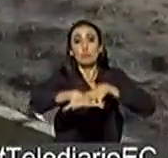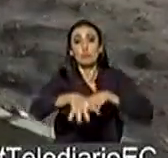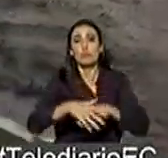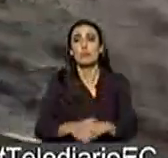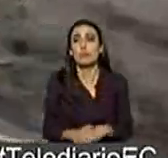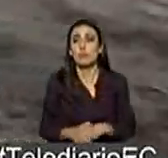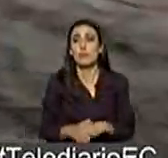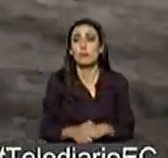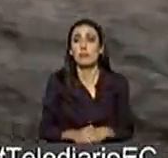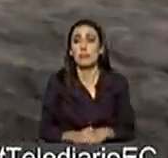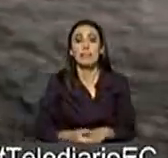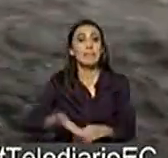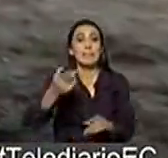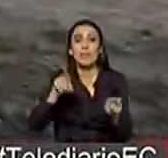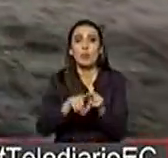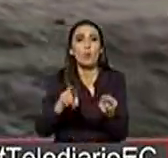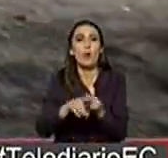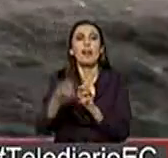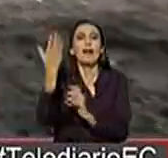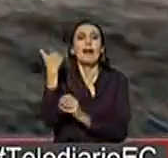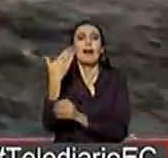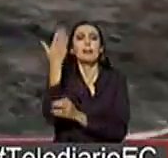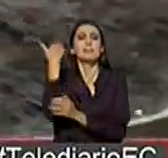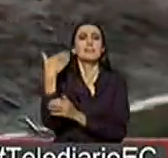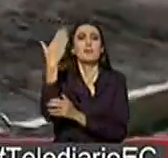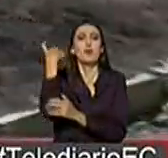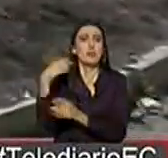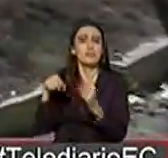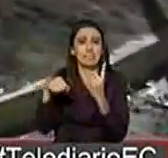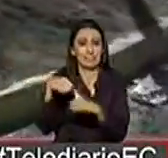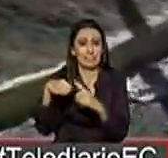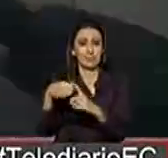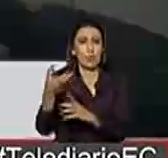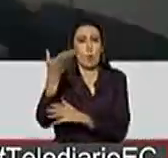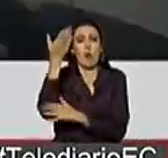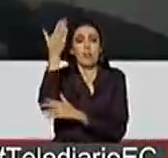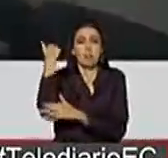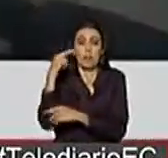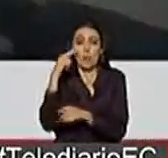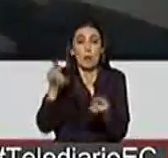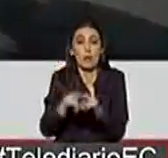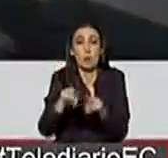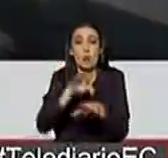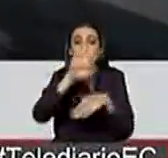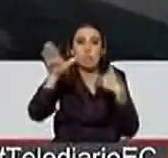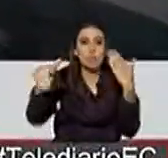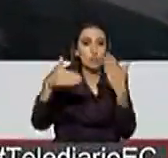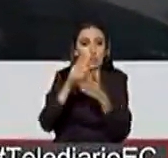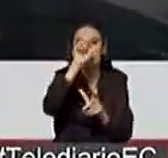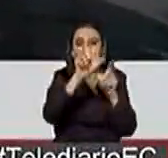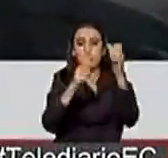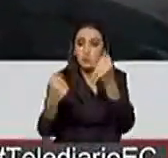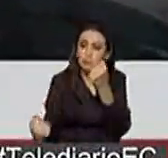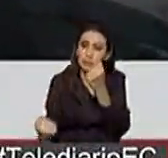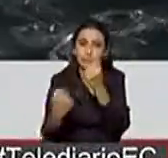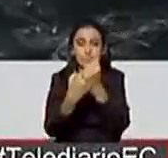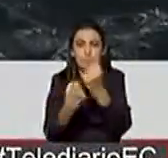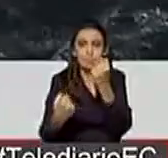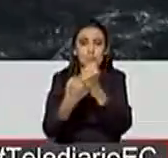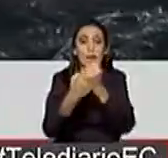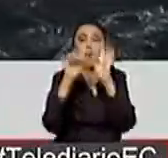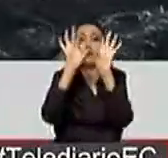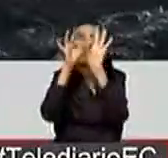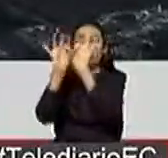como en la leyenda de cantuña cientos de capitalinos se autoconvocaron para devolverle la luz y la belleza a la capital